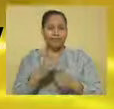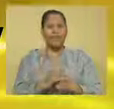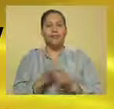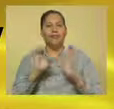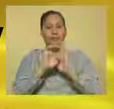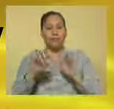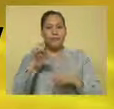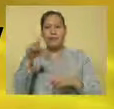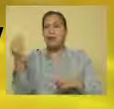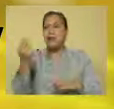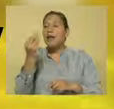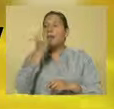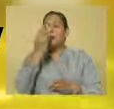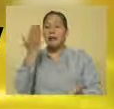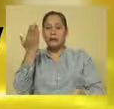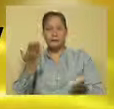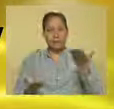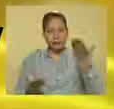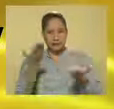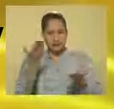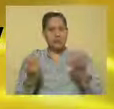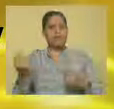Tienen que llevar una dieta balanceada.